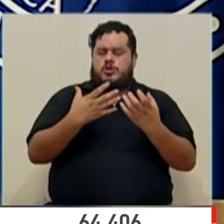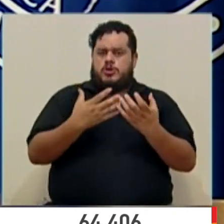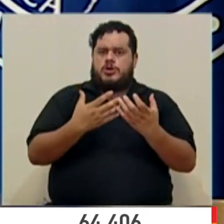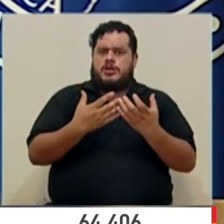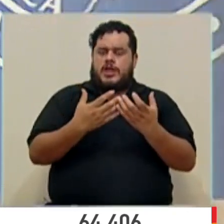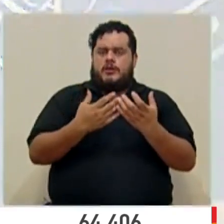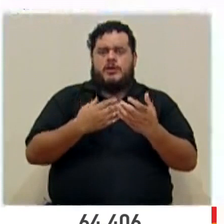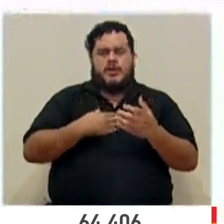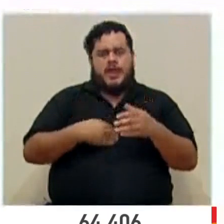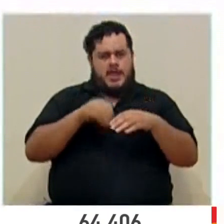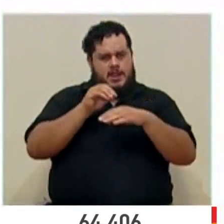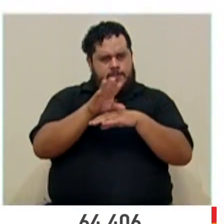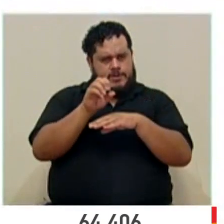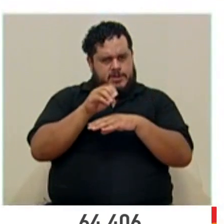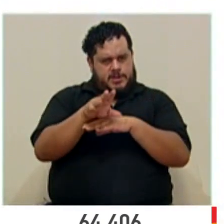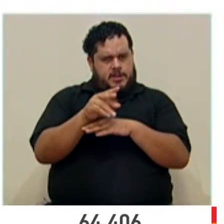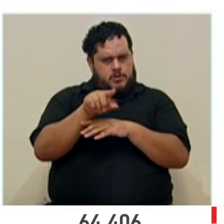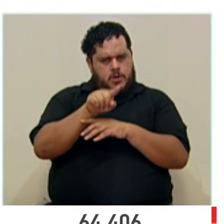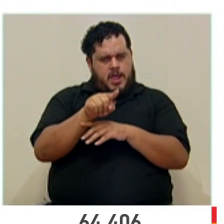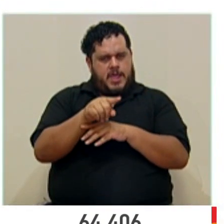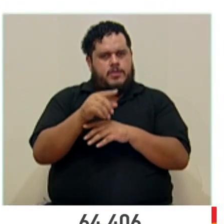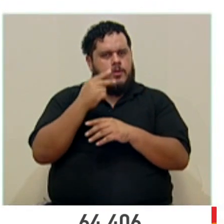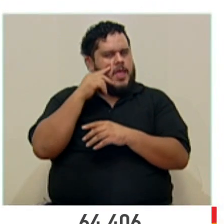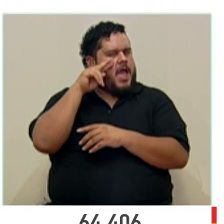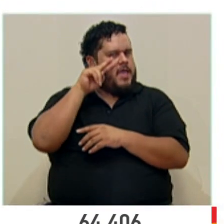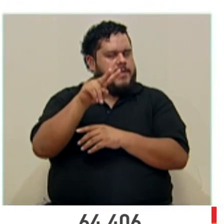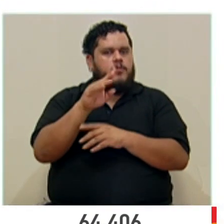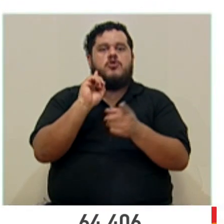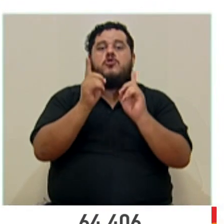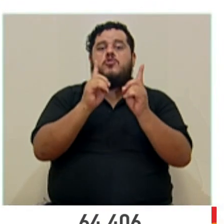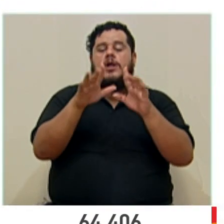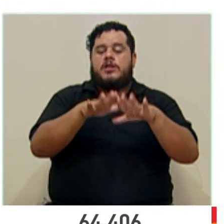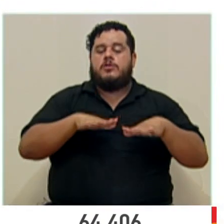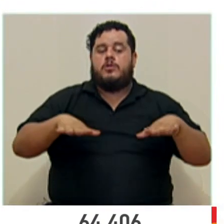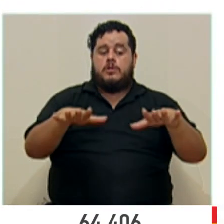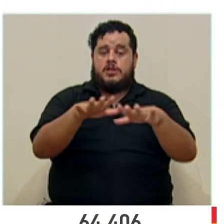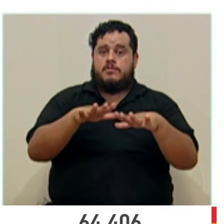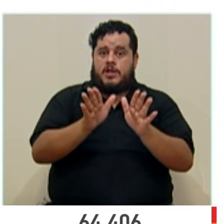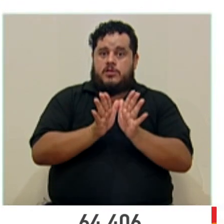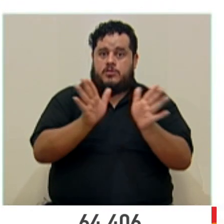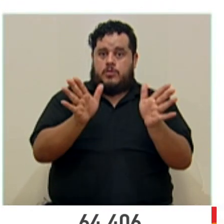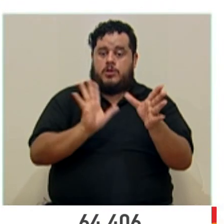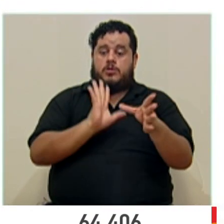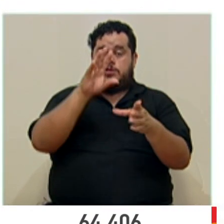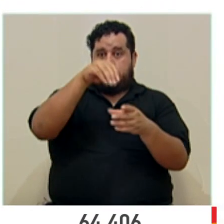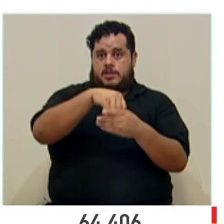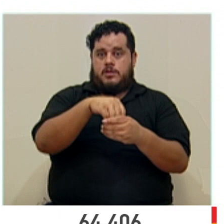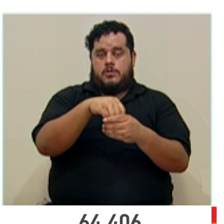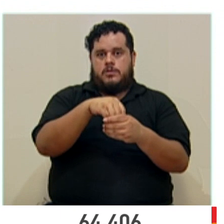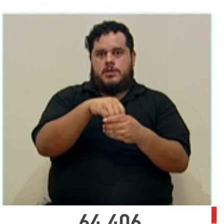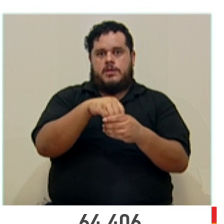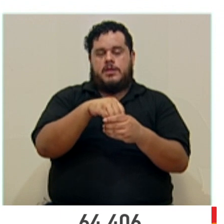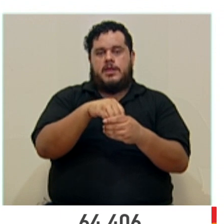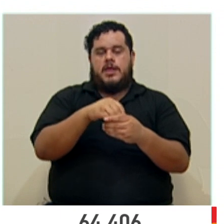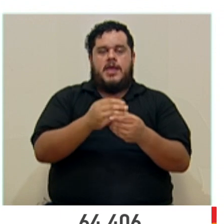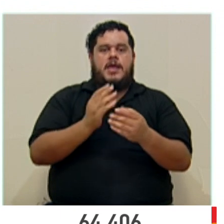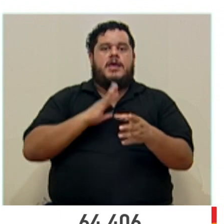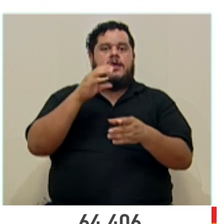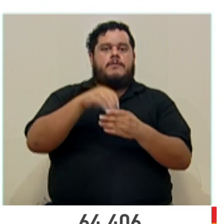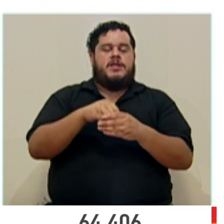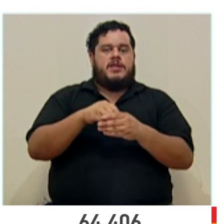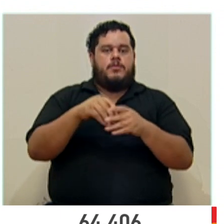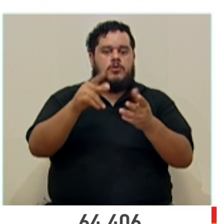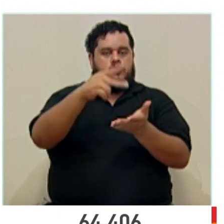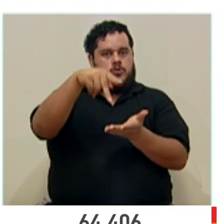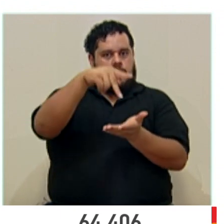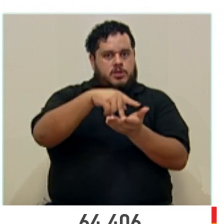la presentación en donde específicamente vemos cuáles son los espacios públicos que se incluyen. Incluimos los